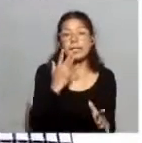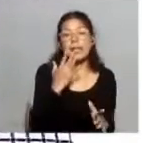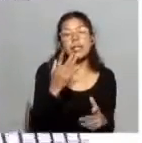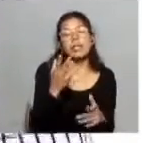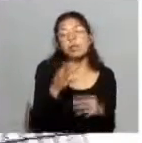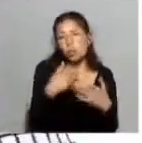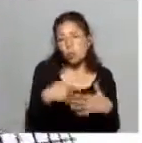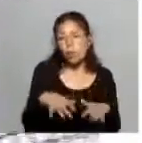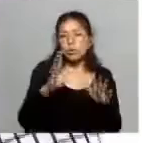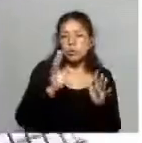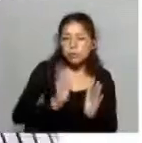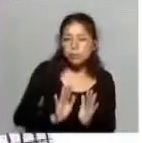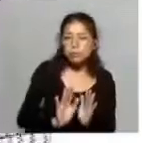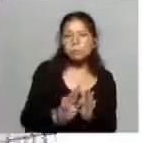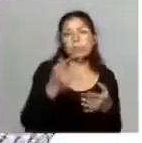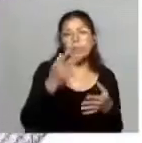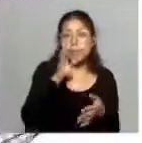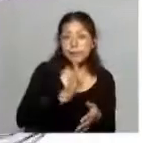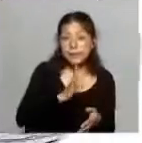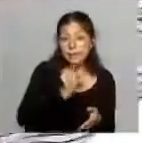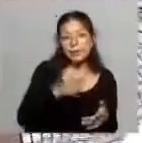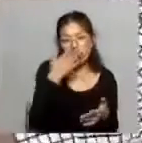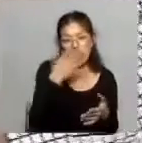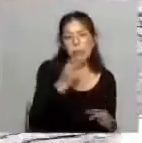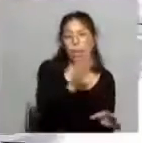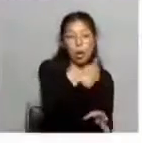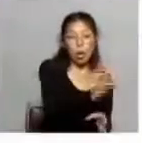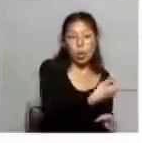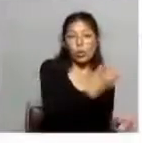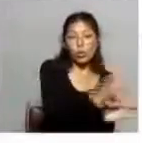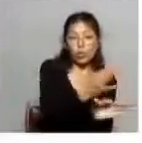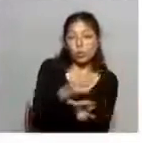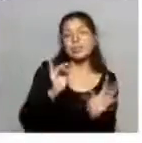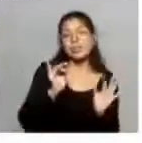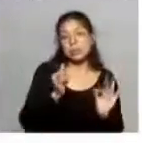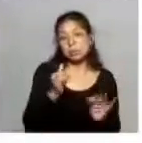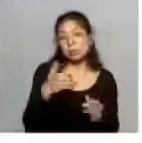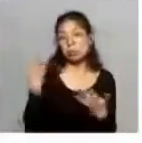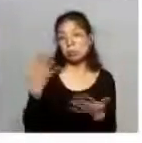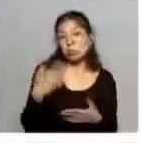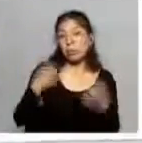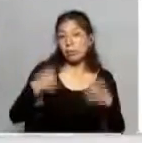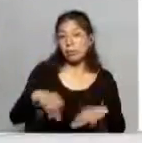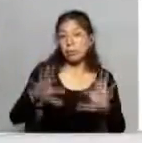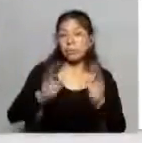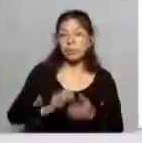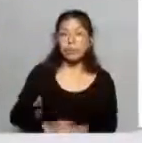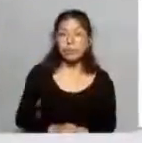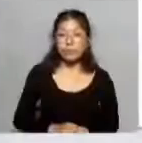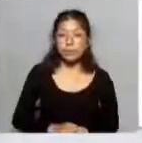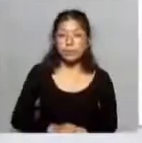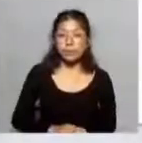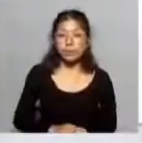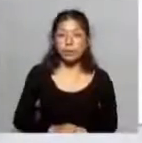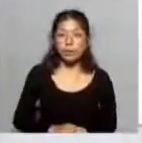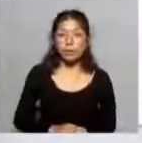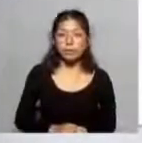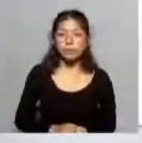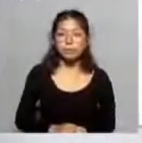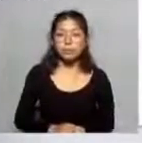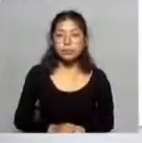situación Le agradezco No gracias a ustedes Bueno la secretaria entonces de gestión educativa de